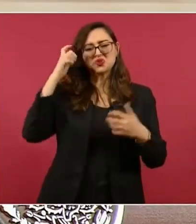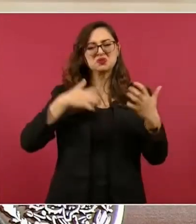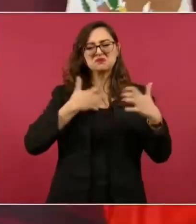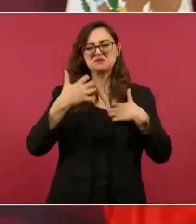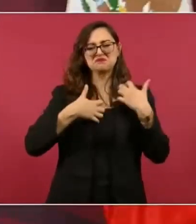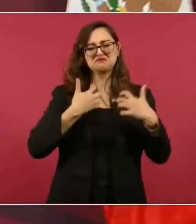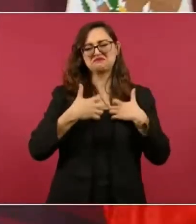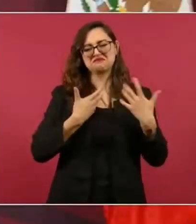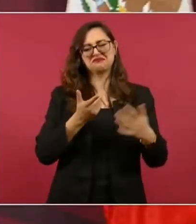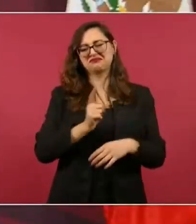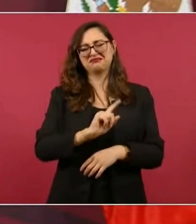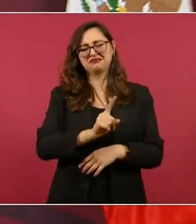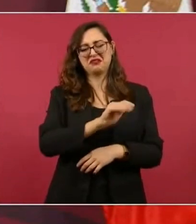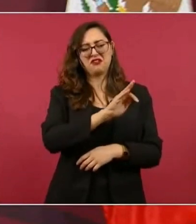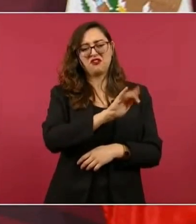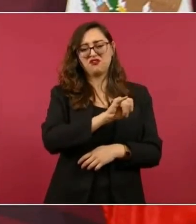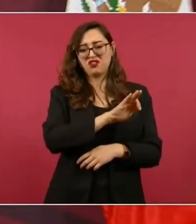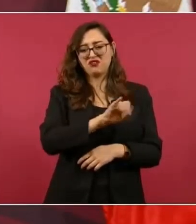fifí.